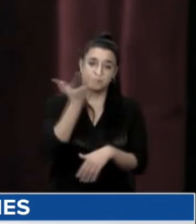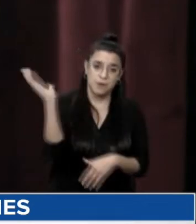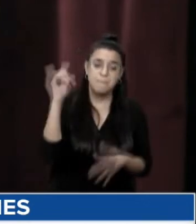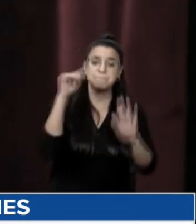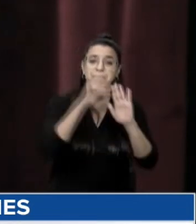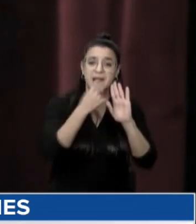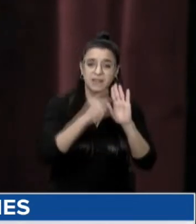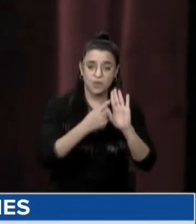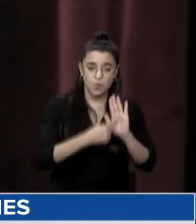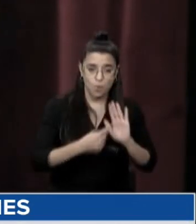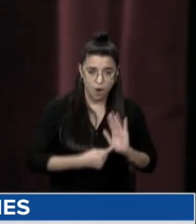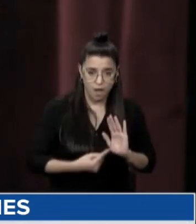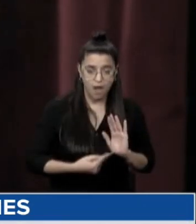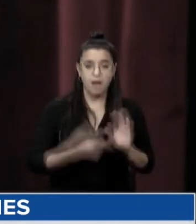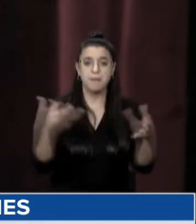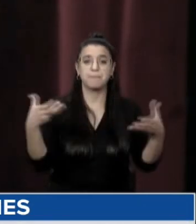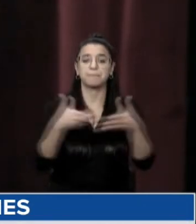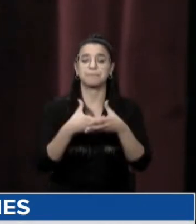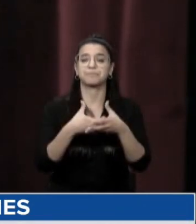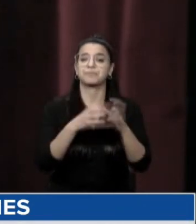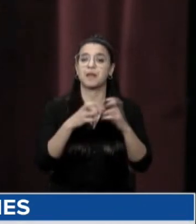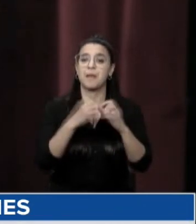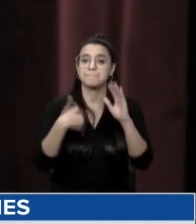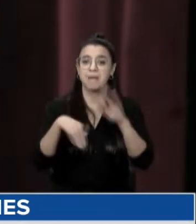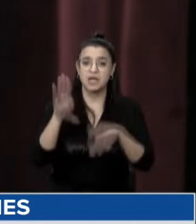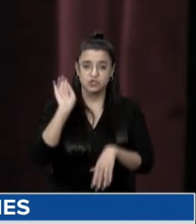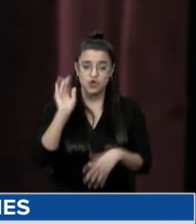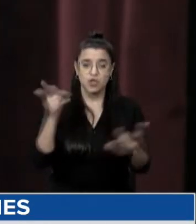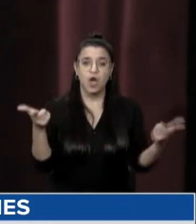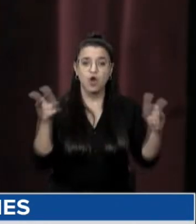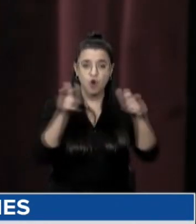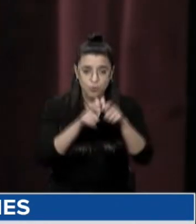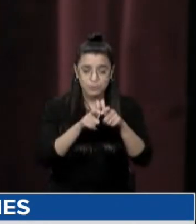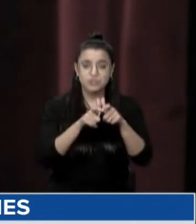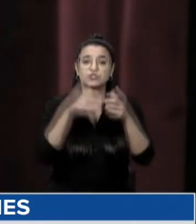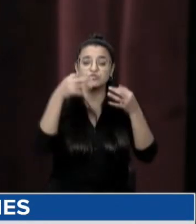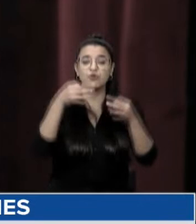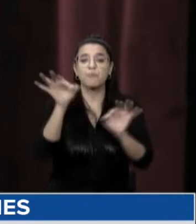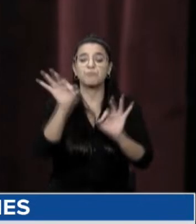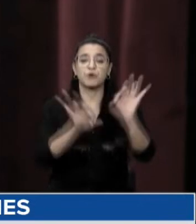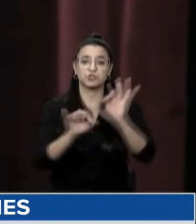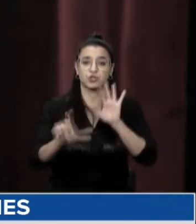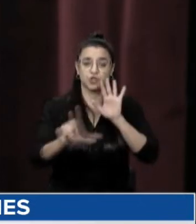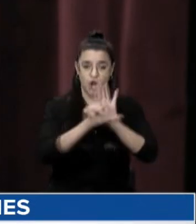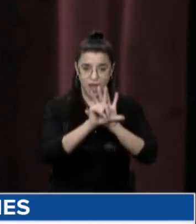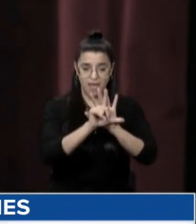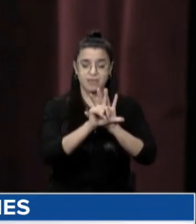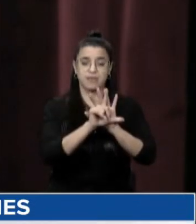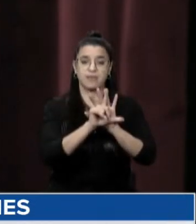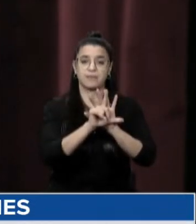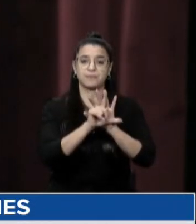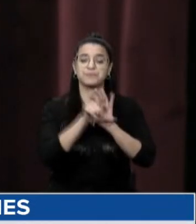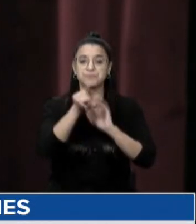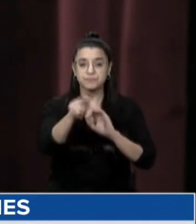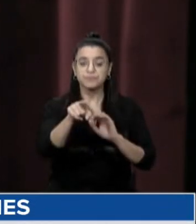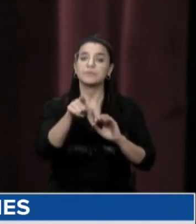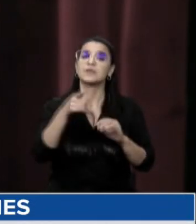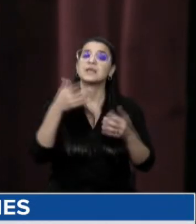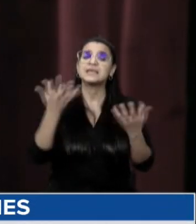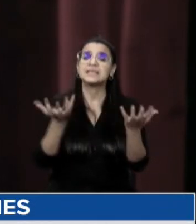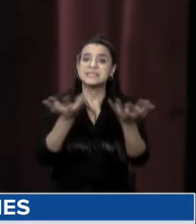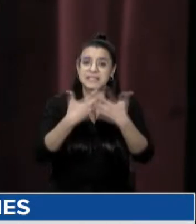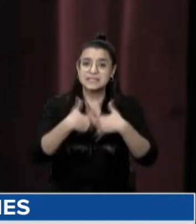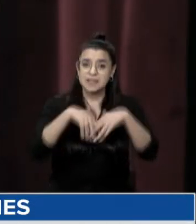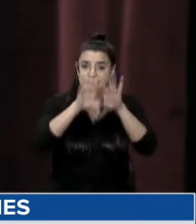en particular el dictamen de mayoría de las comisiones recaído en el proyecto de ley por el cual se promueve el